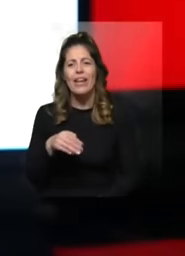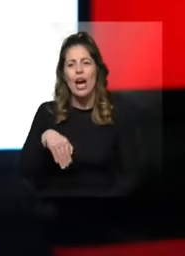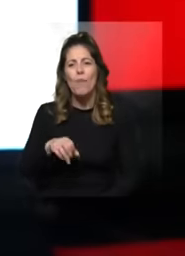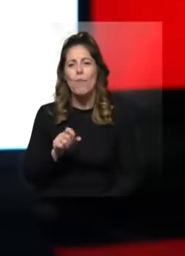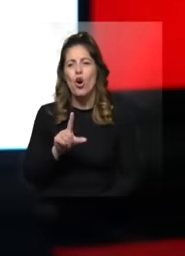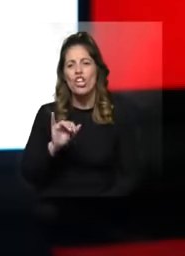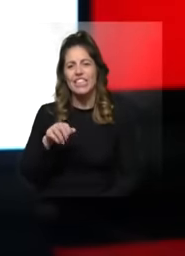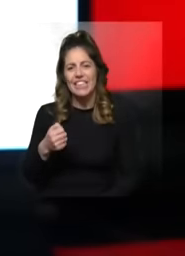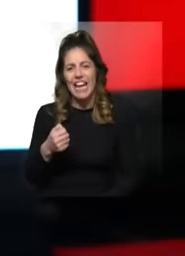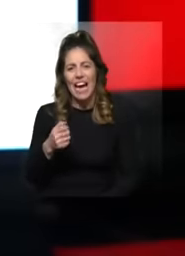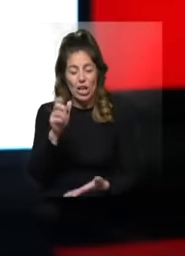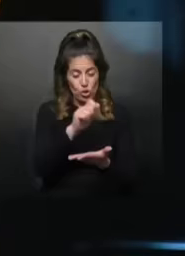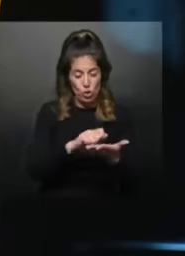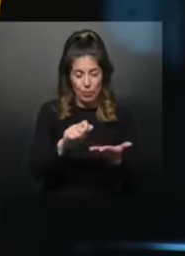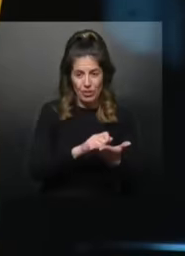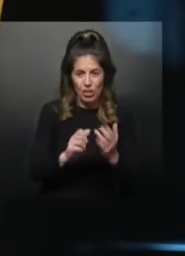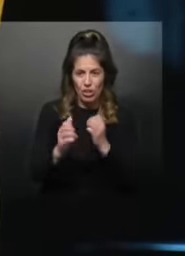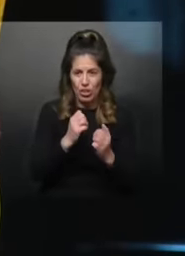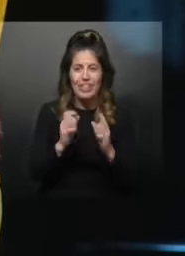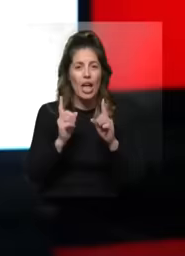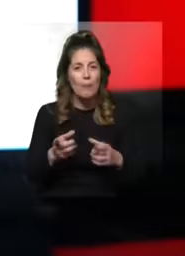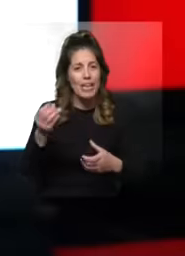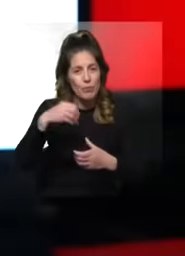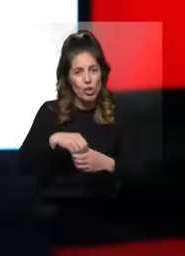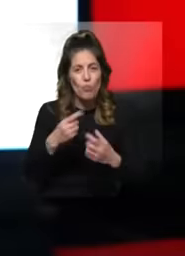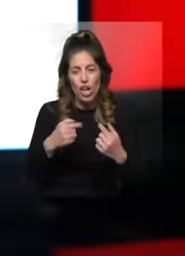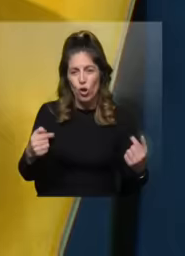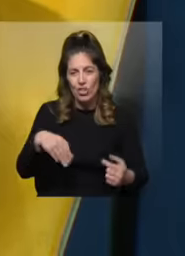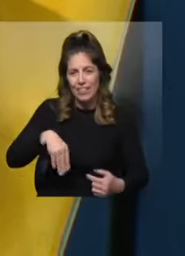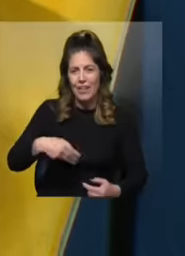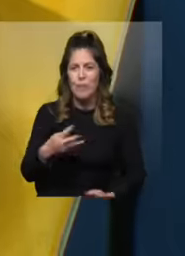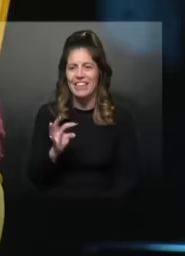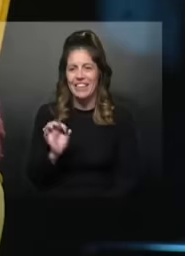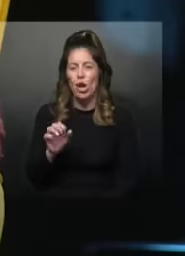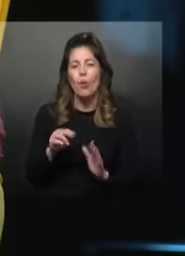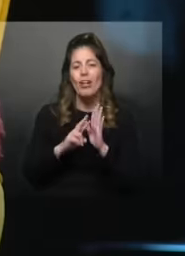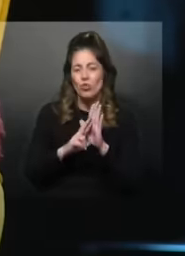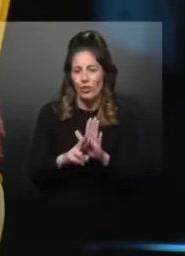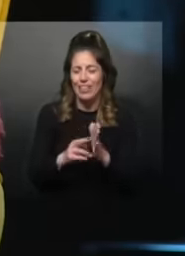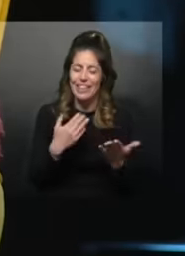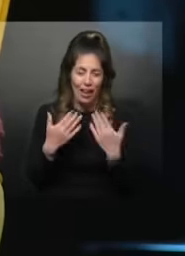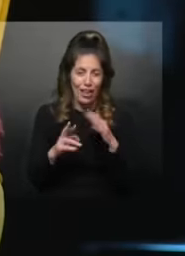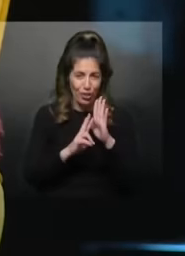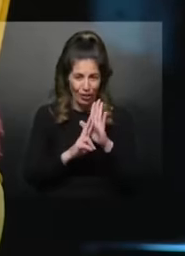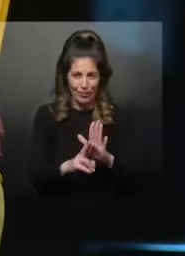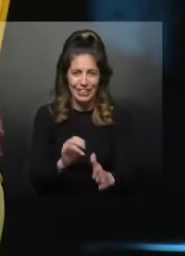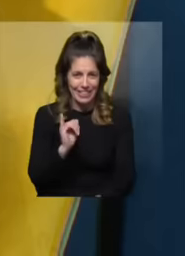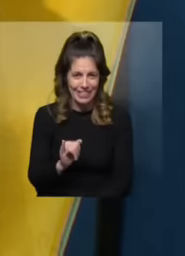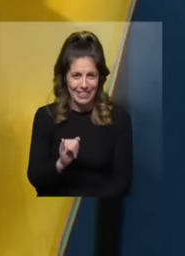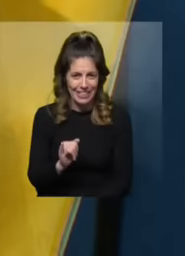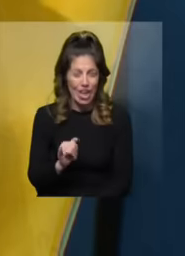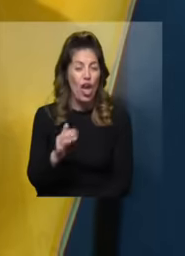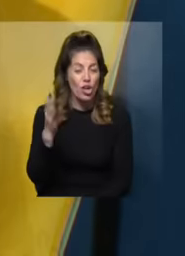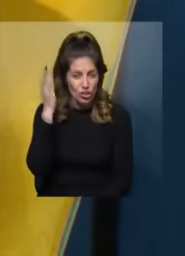composiciones, aunque haya mucha electrónica, tiene mucho, mucho de Mateo. Sí, es un referente, hablando de referente. Es un referente. Yo sé,